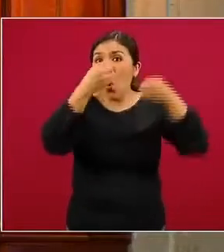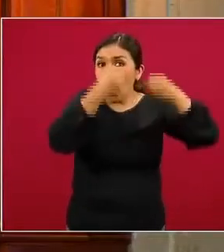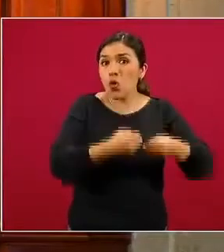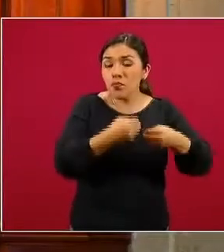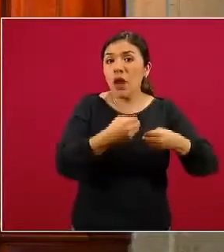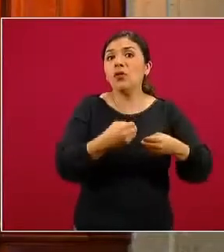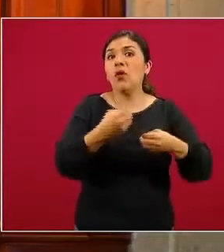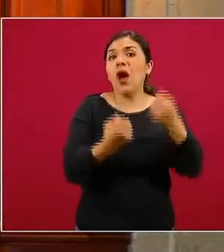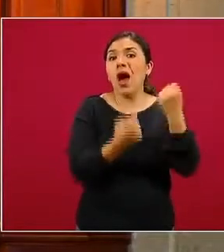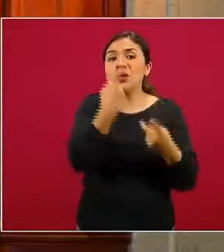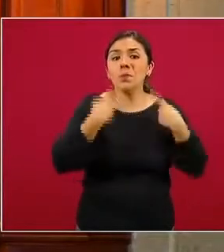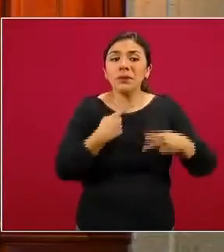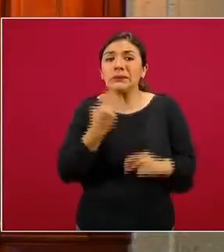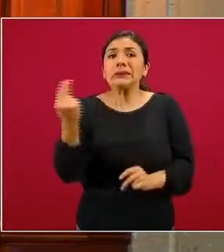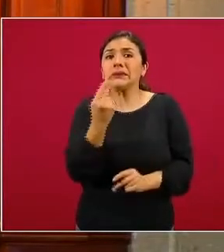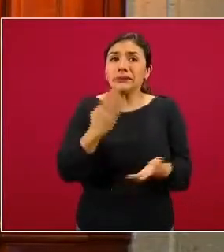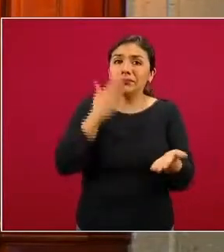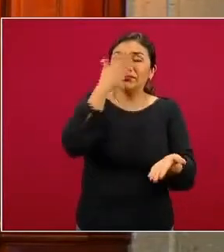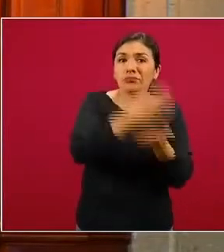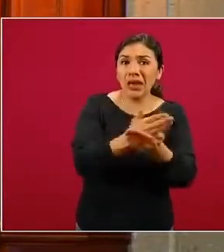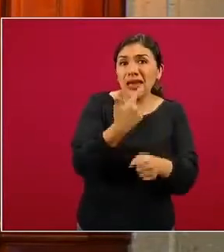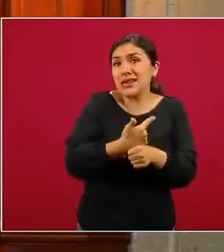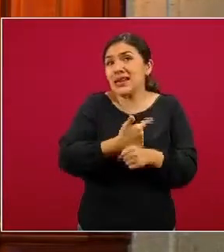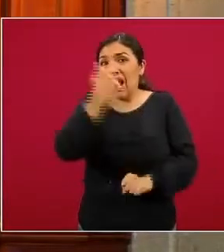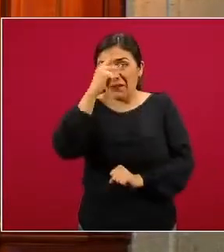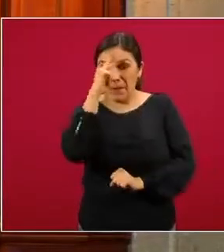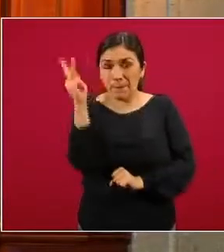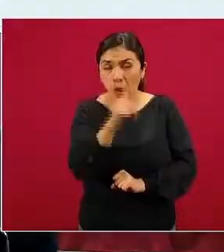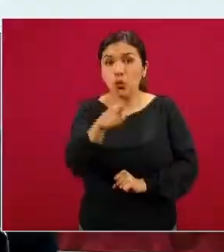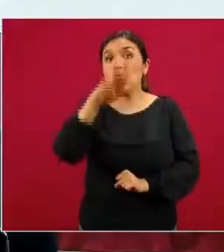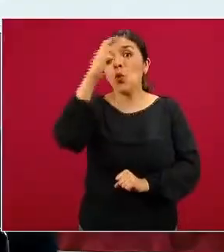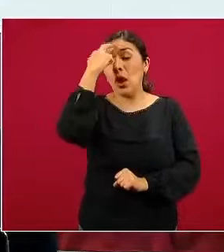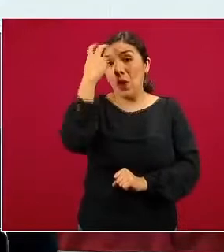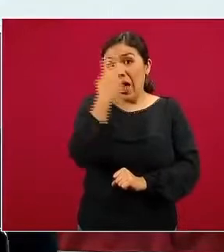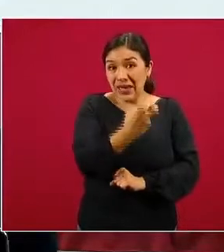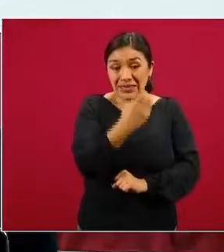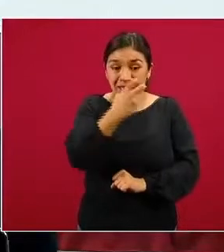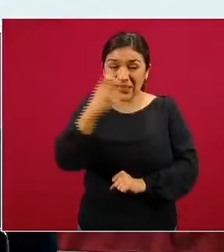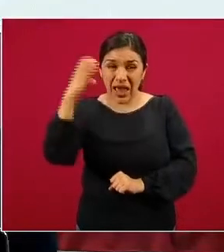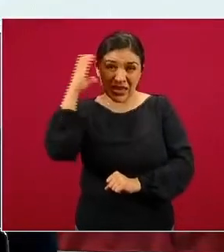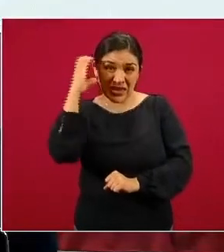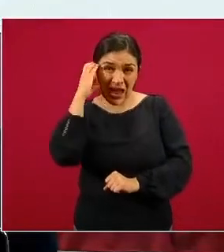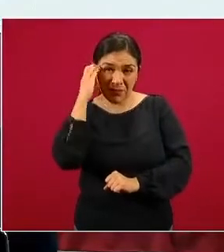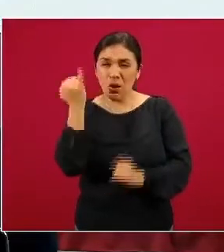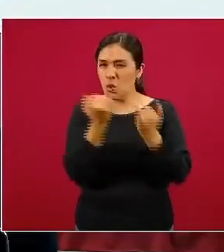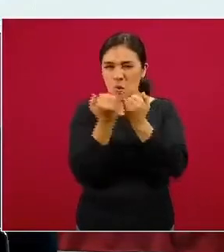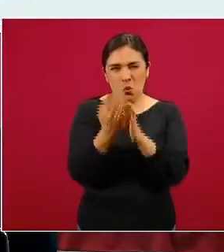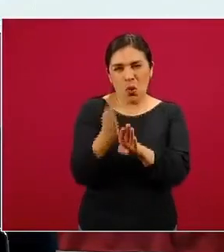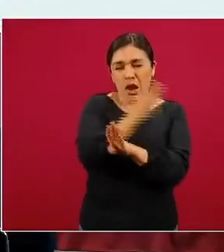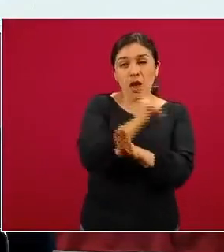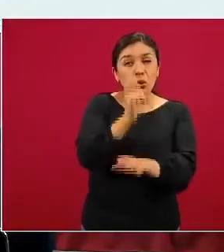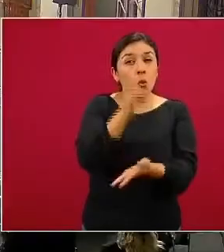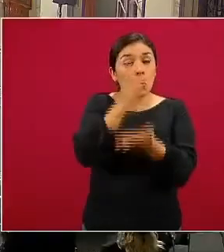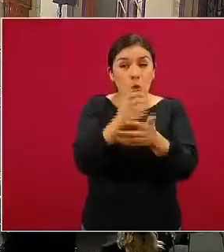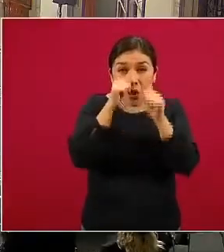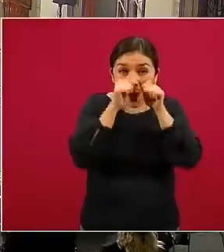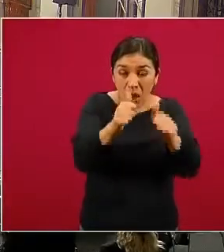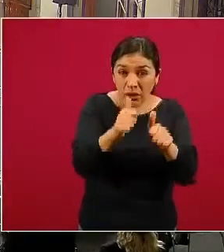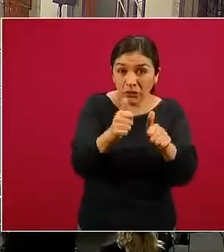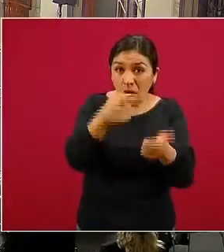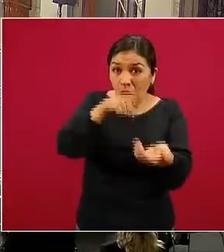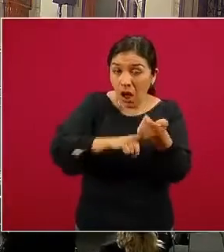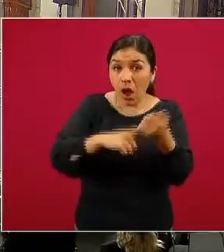con infección respiratoria aguda grave. Recordemos que estas camas y las anteriores no se enfocan solo a los